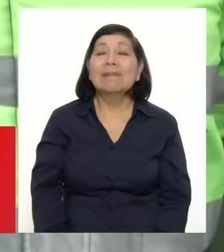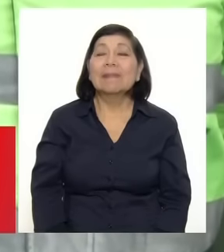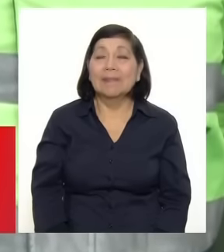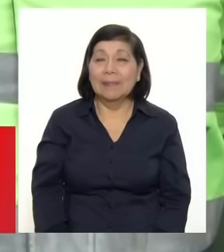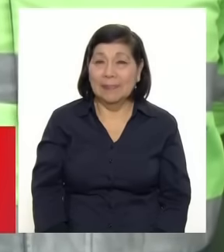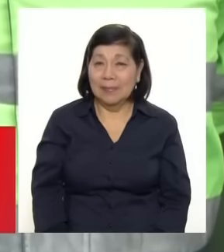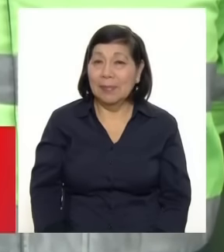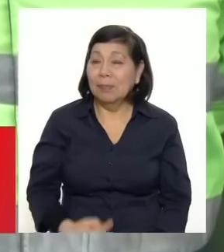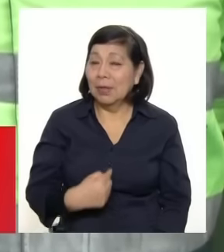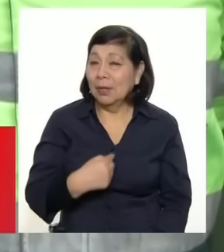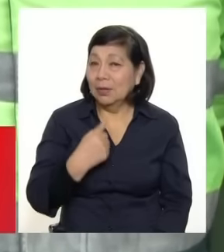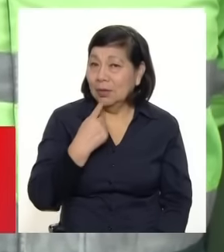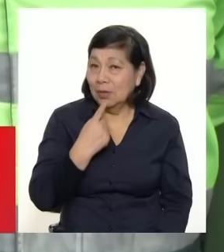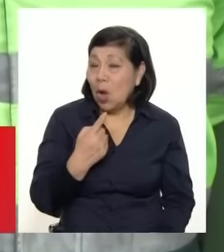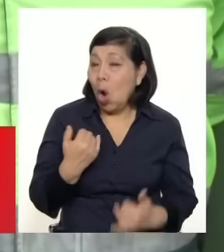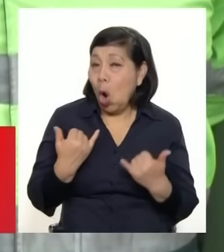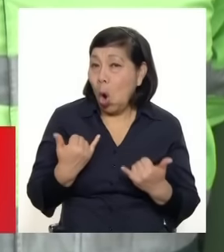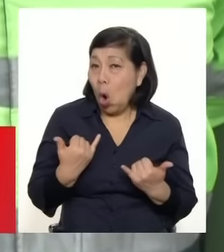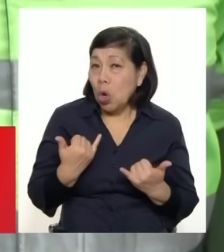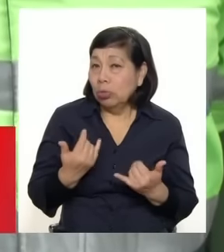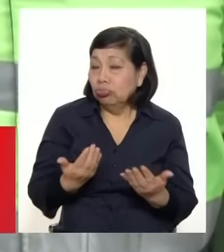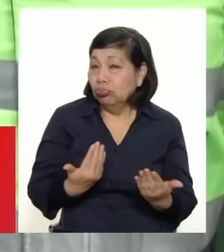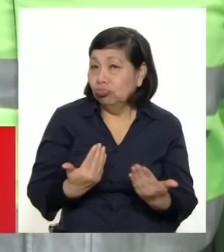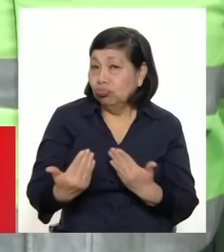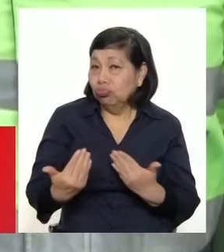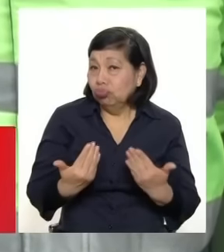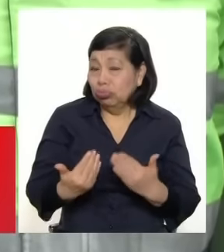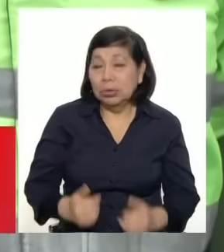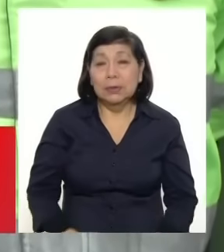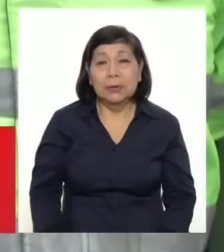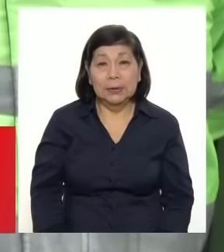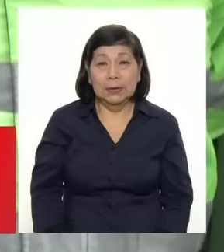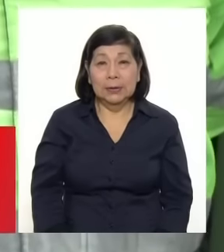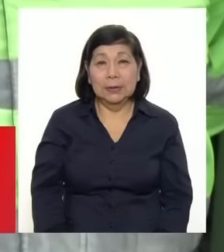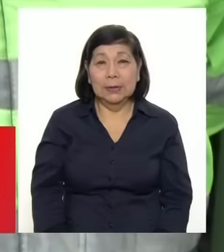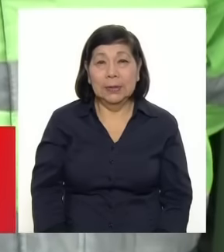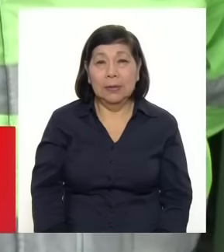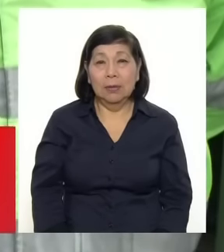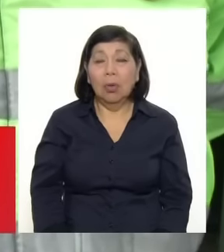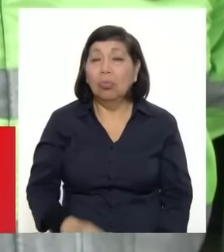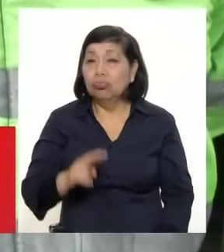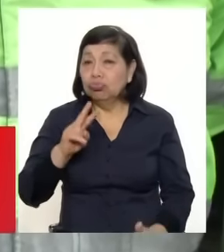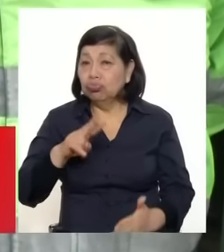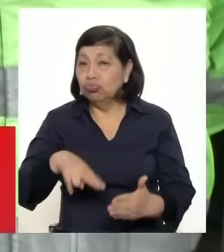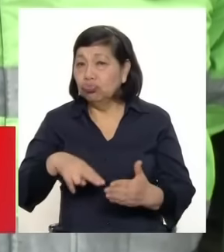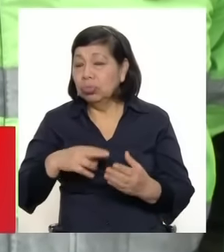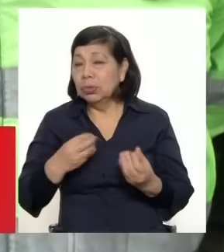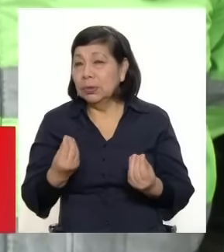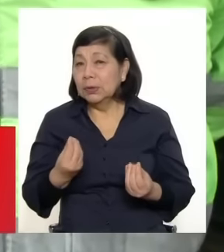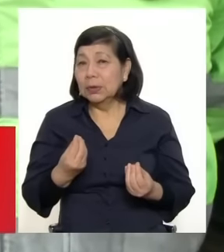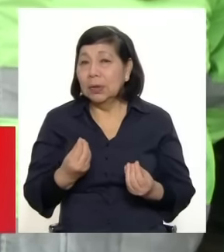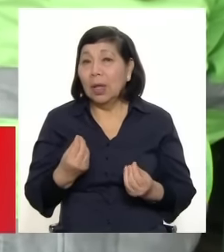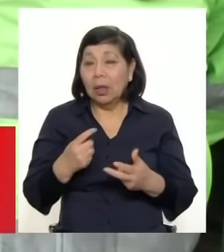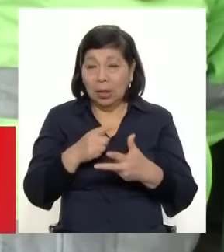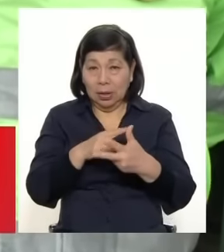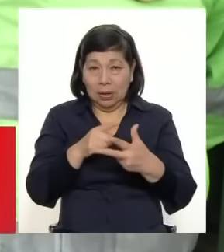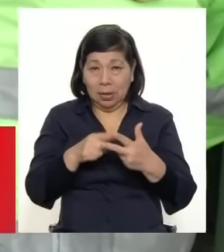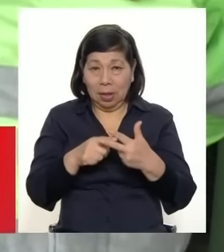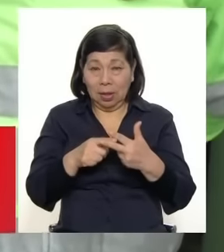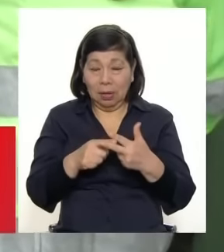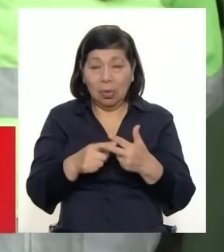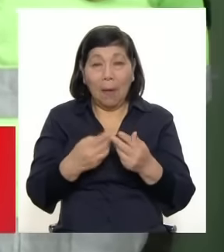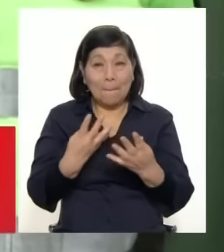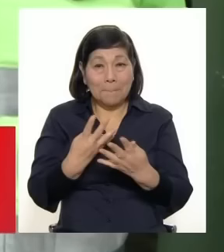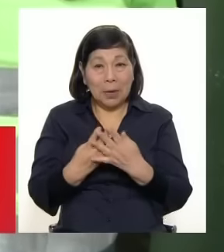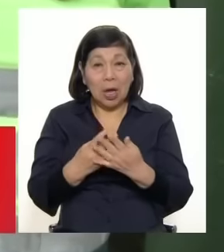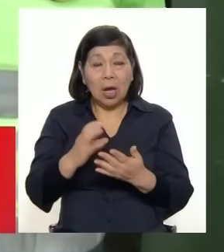Sí, para darle cuenta que el día de hoy, en simultáneo, estamos realizando estos operativos en los tres penales de Lima